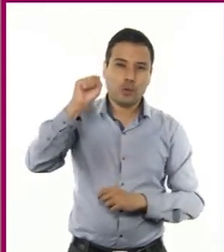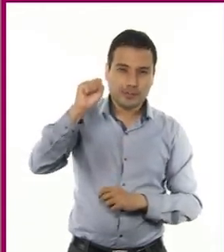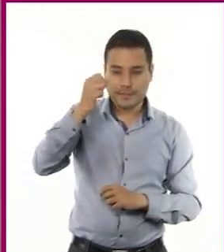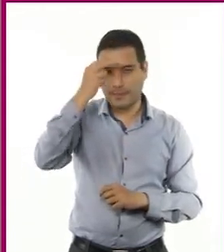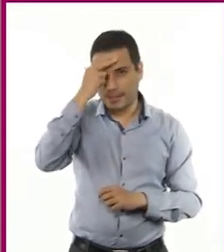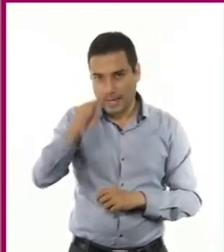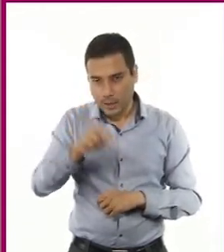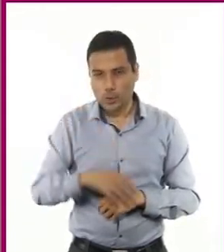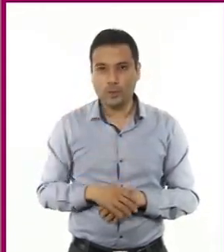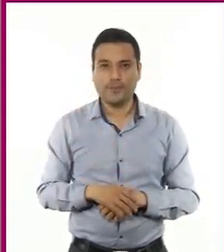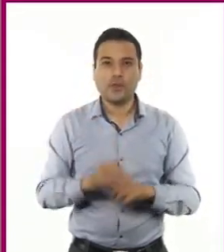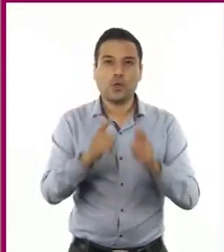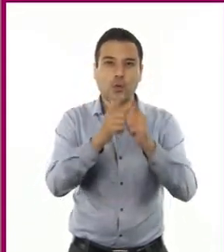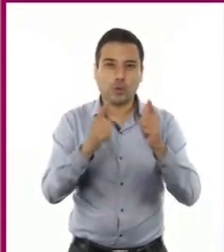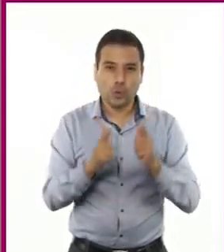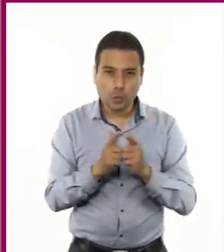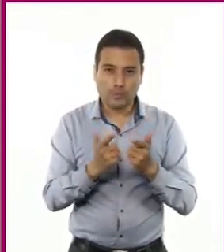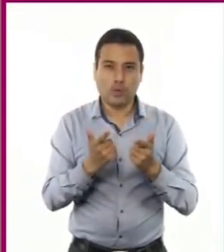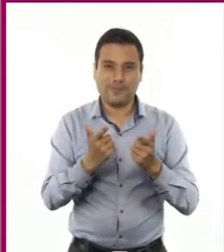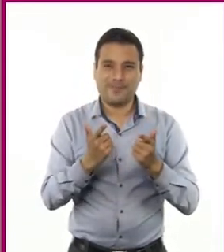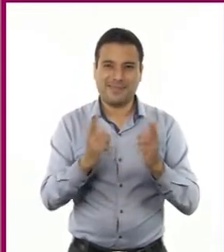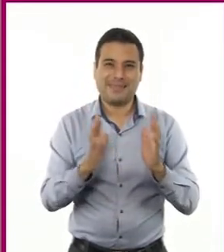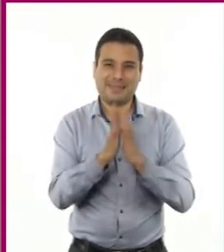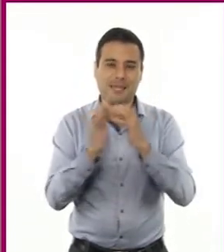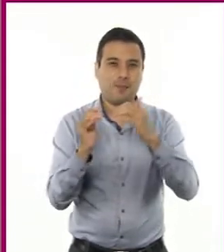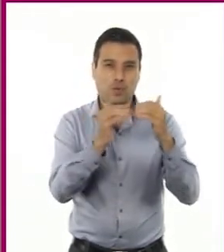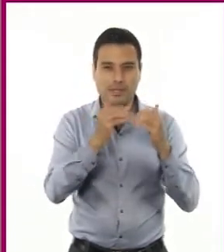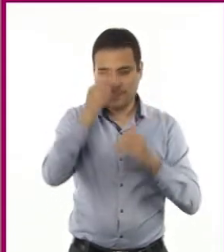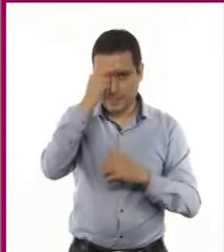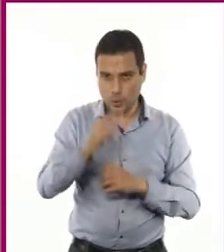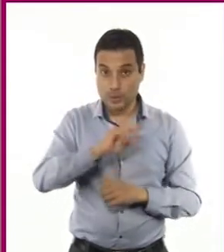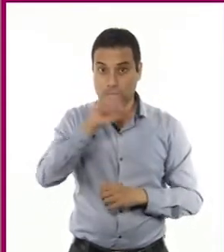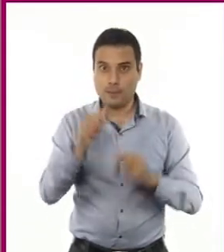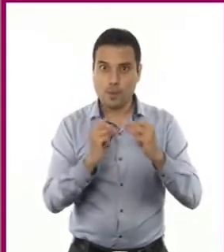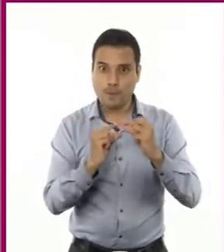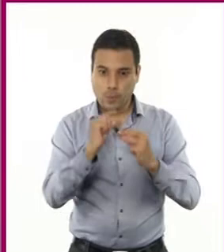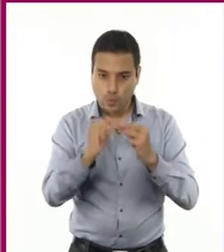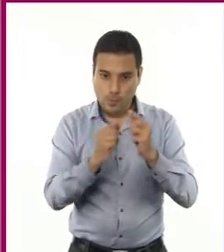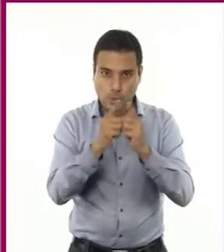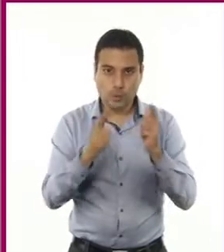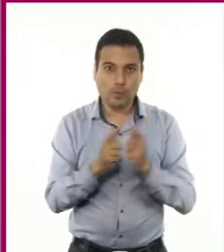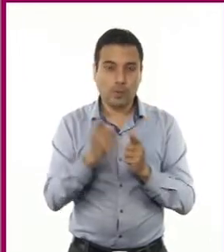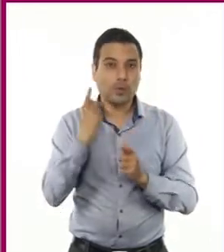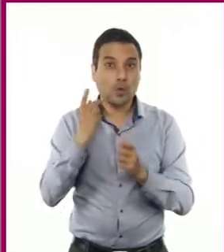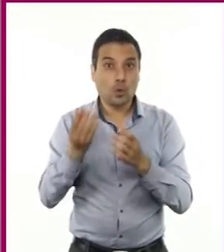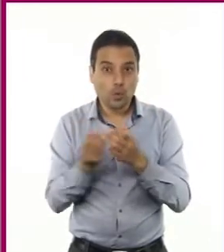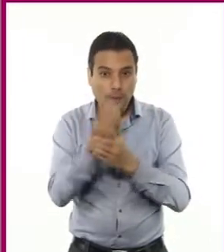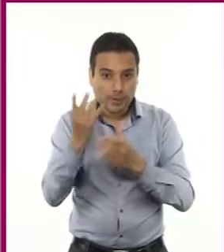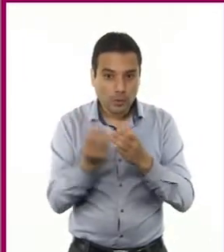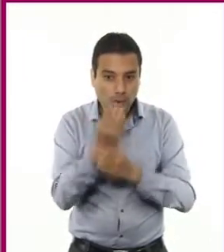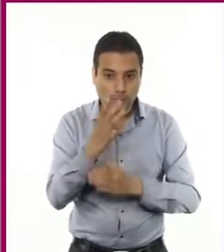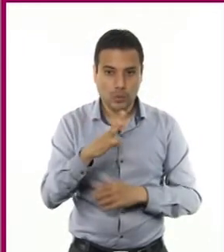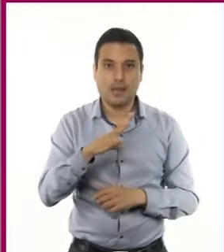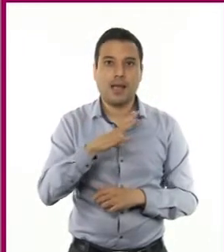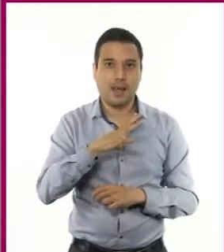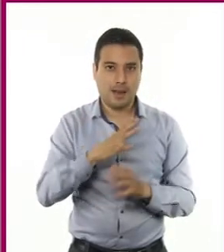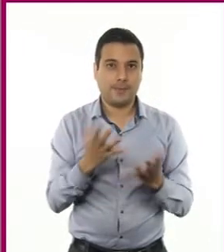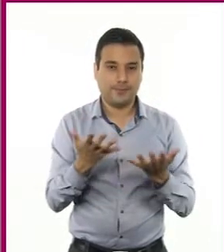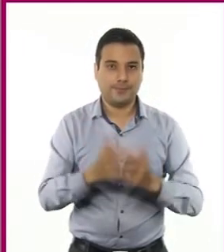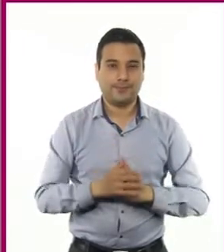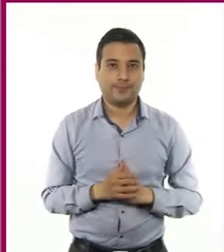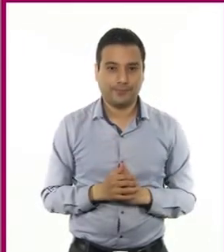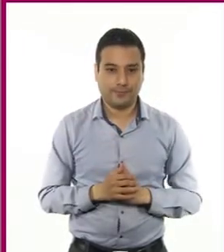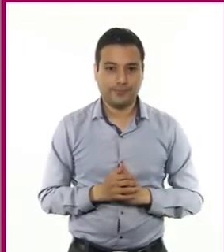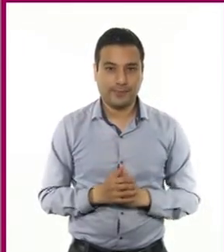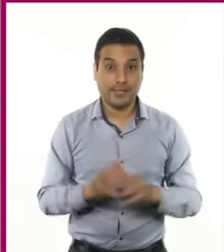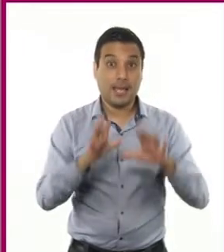Trabajadores y el Demócrata Mexicano, pero en sucesivos años entraron otros partidos y modificó la fórmula de